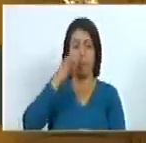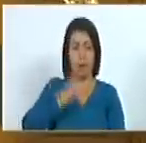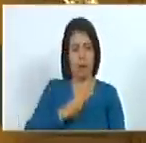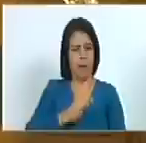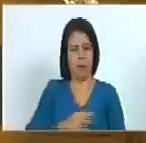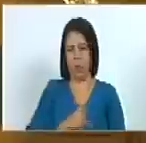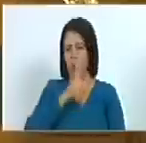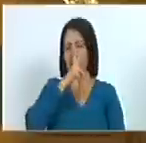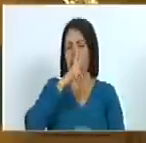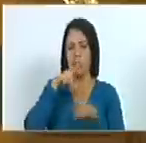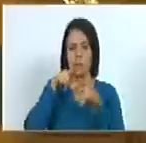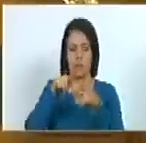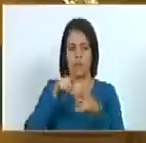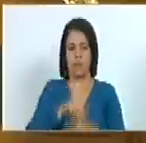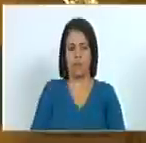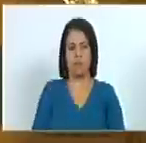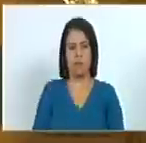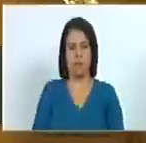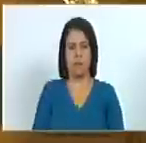infamia.